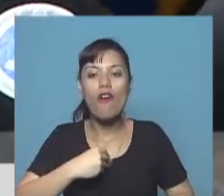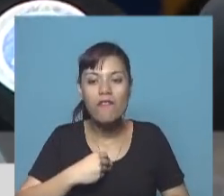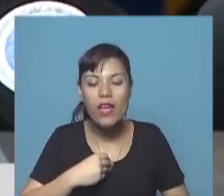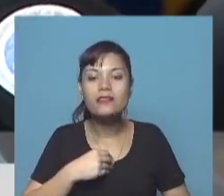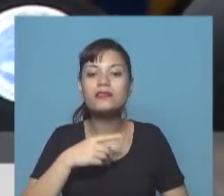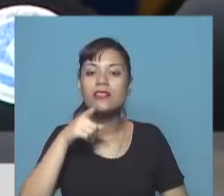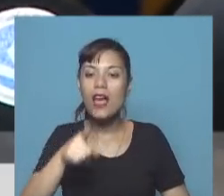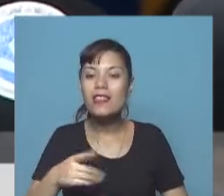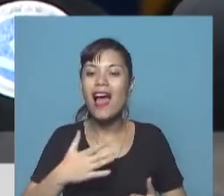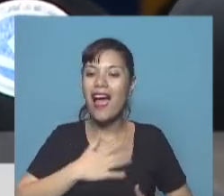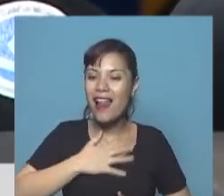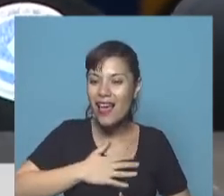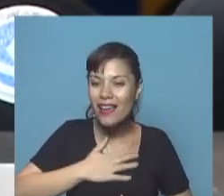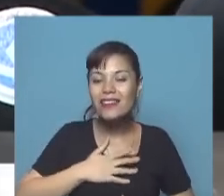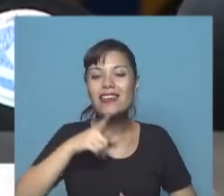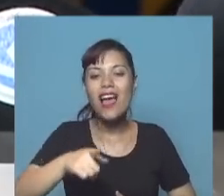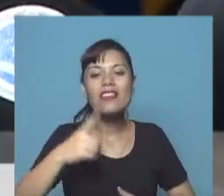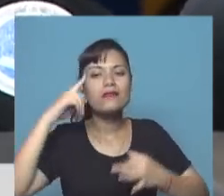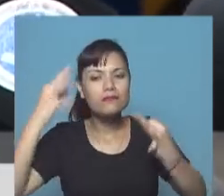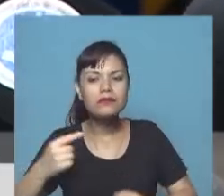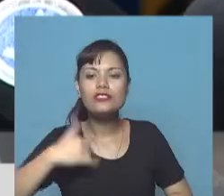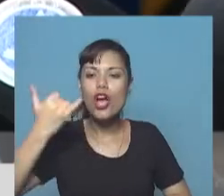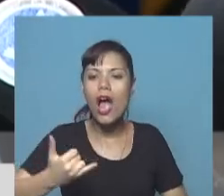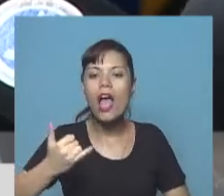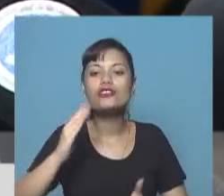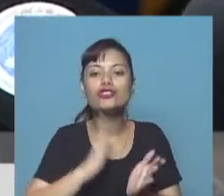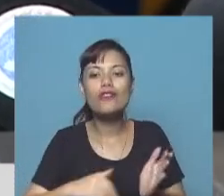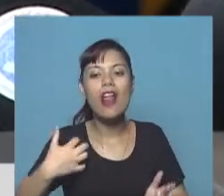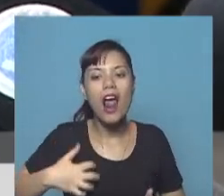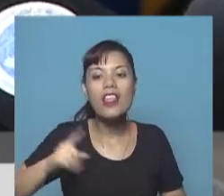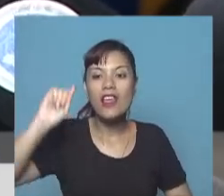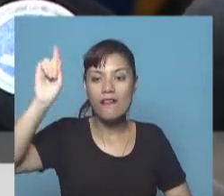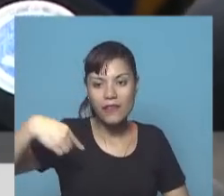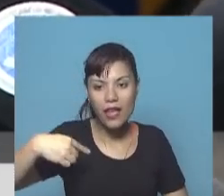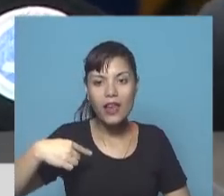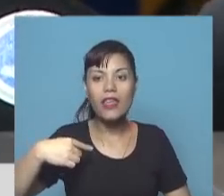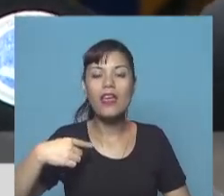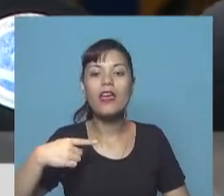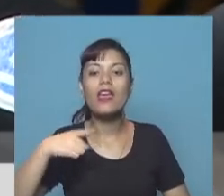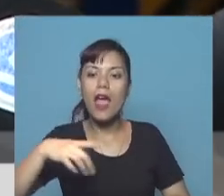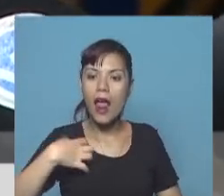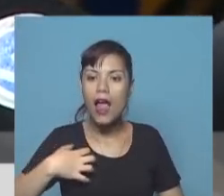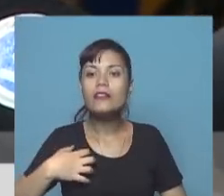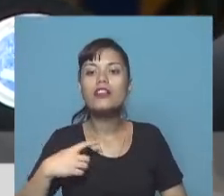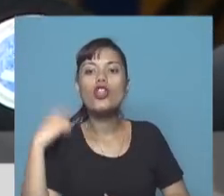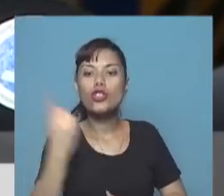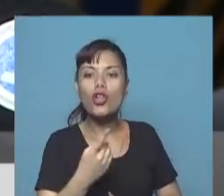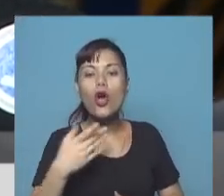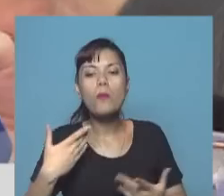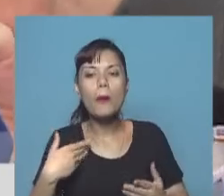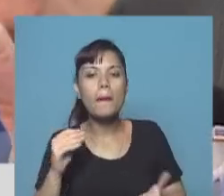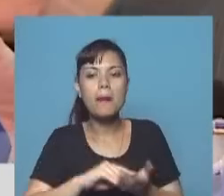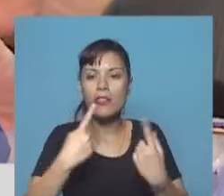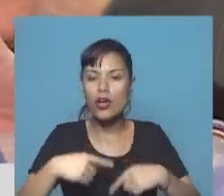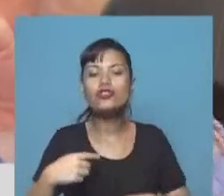esta alegría y esta convicción que tengo acerca de la Argentina que viene, va a ser una Argentina en la cual todos tengamos más